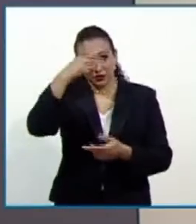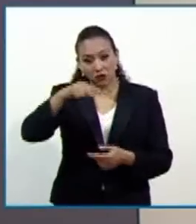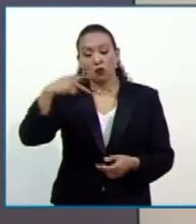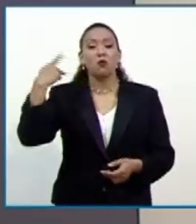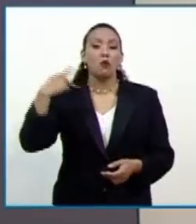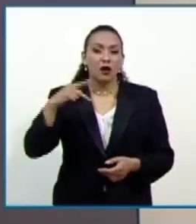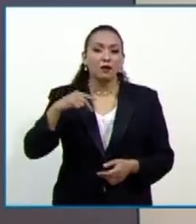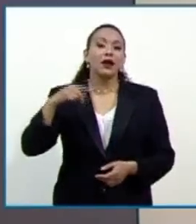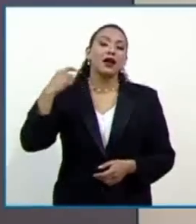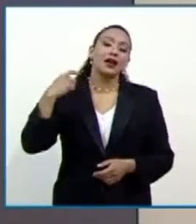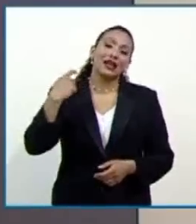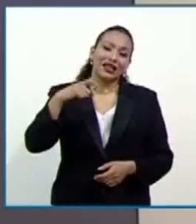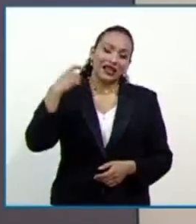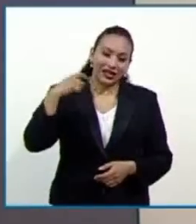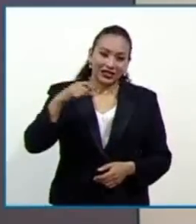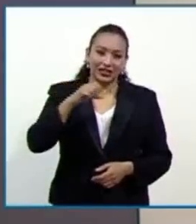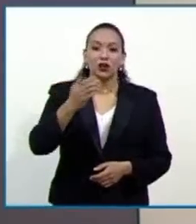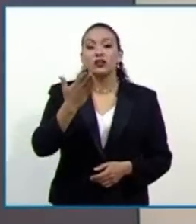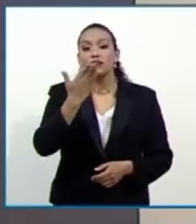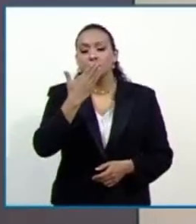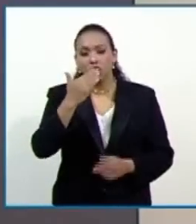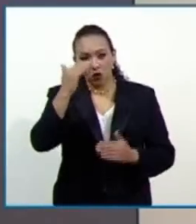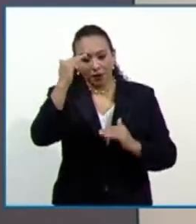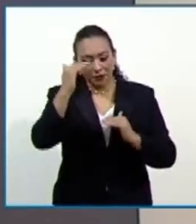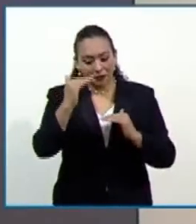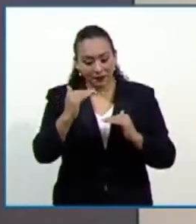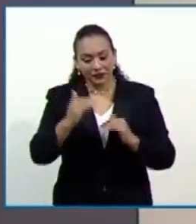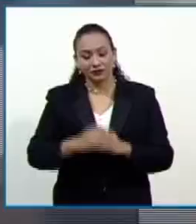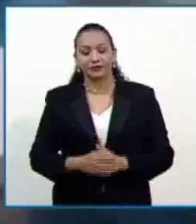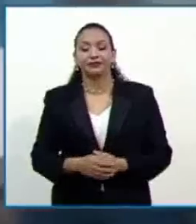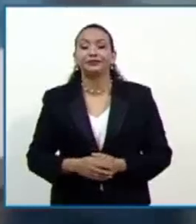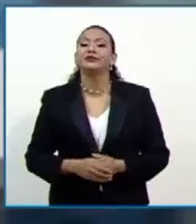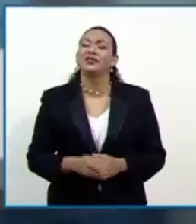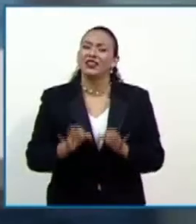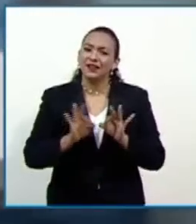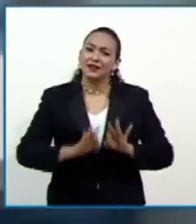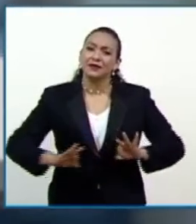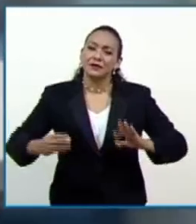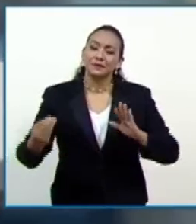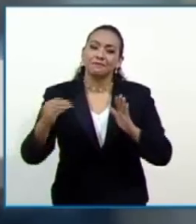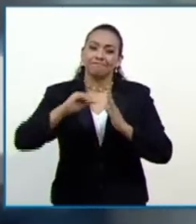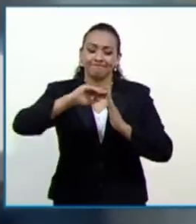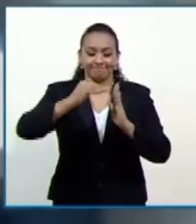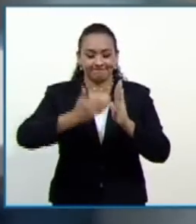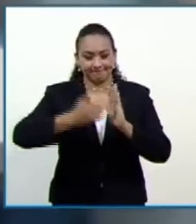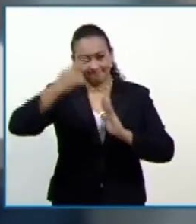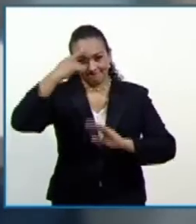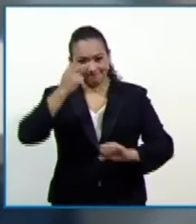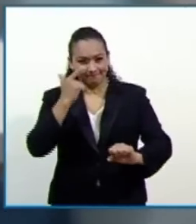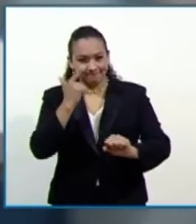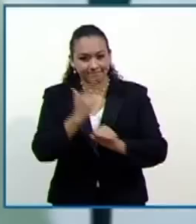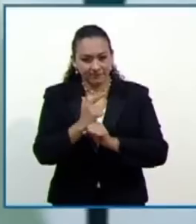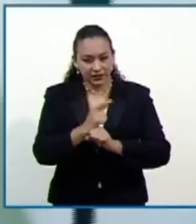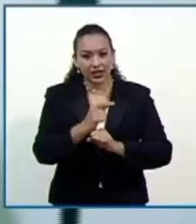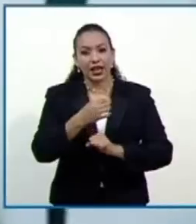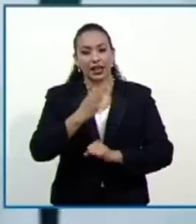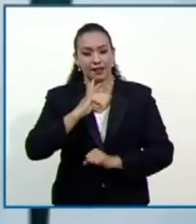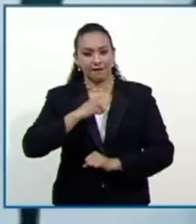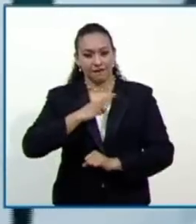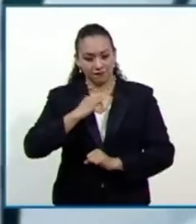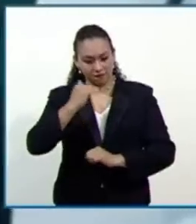Puebla, México, Querétaro y Sonora. Señalaron que es fundamental reforzar las estrategias de prevención y detección temprana del